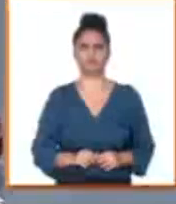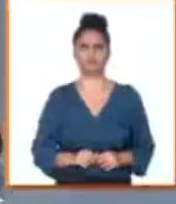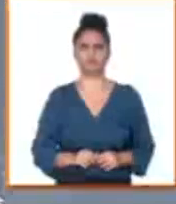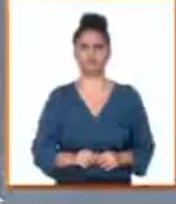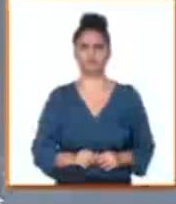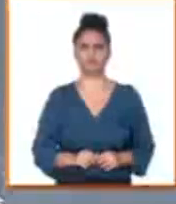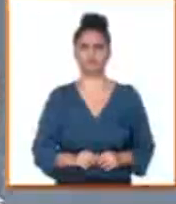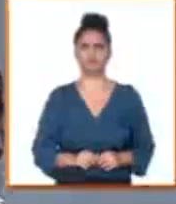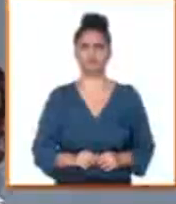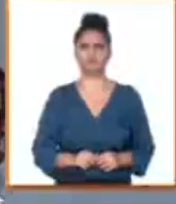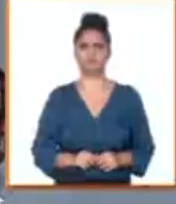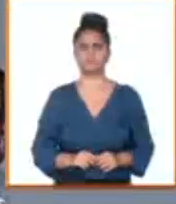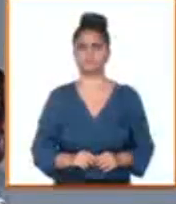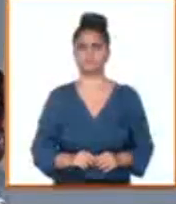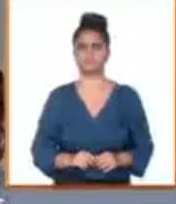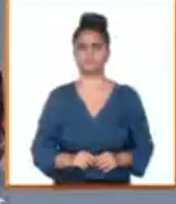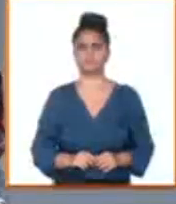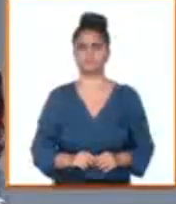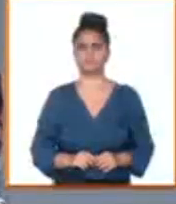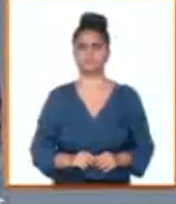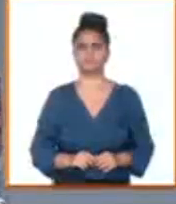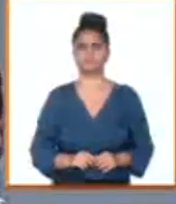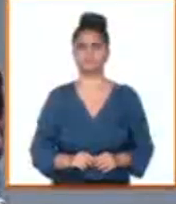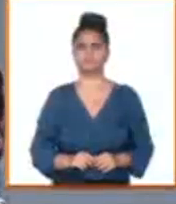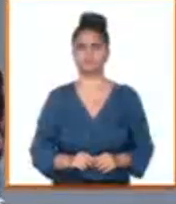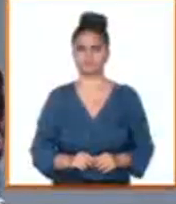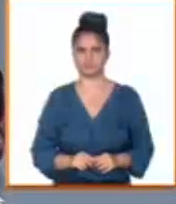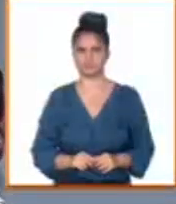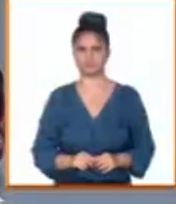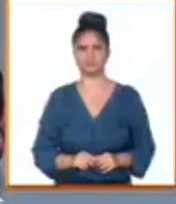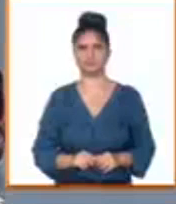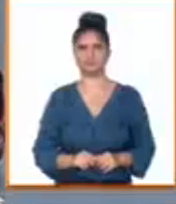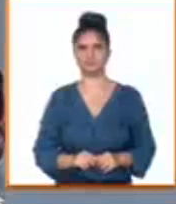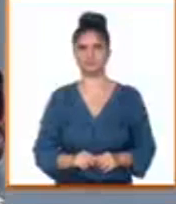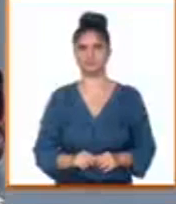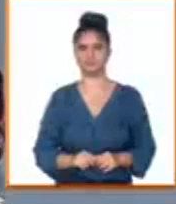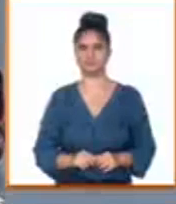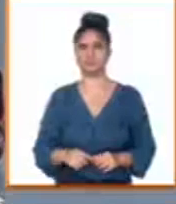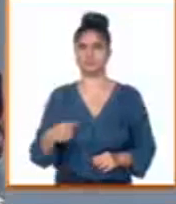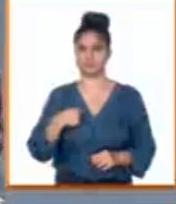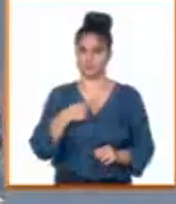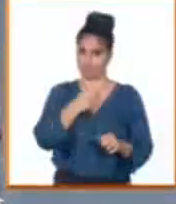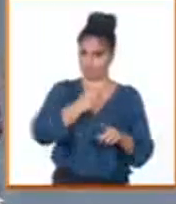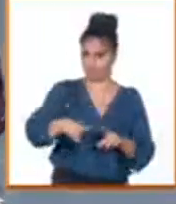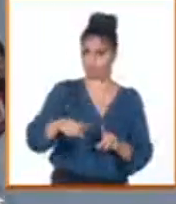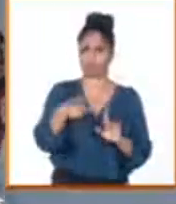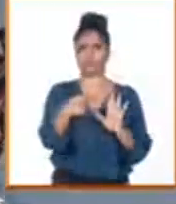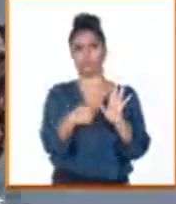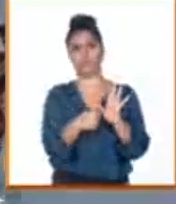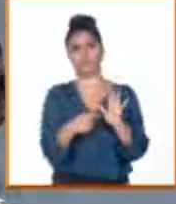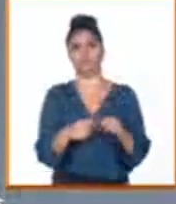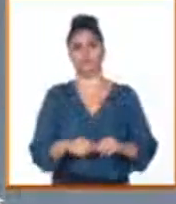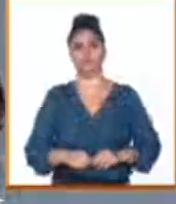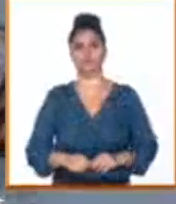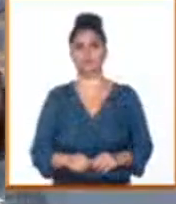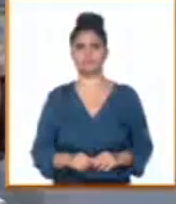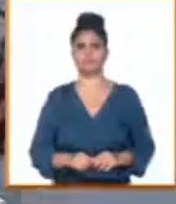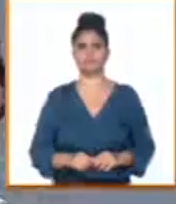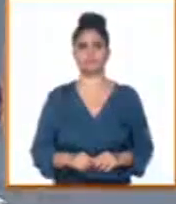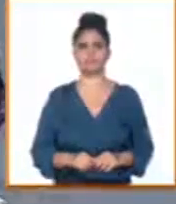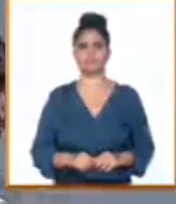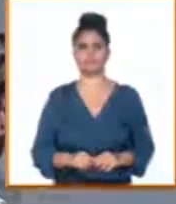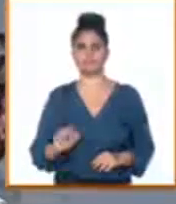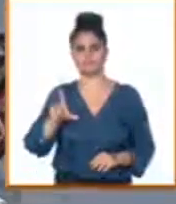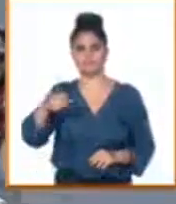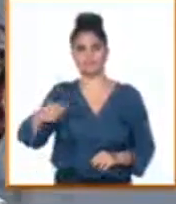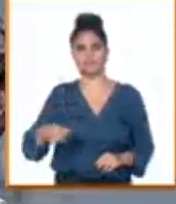vamos caminando bien, ¿no? Como decía Cervantes. Pero, Don Quijote, yo sí creo que es una ley que entre todas